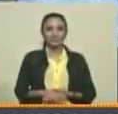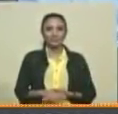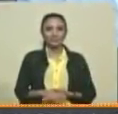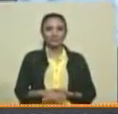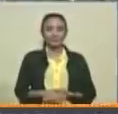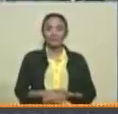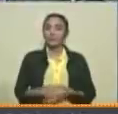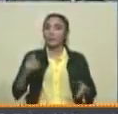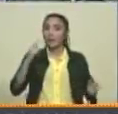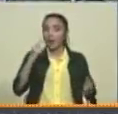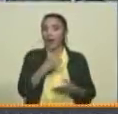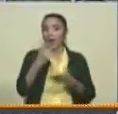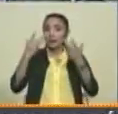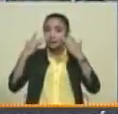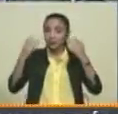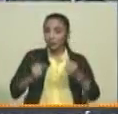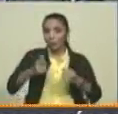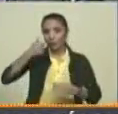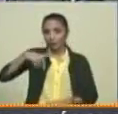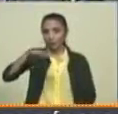Estamos hablando de la seguridad, ¿verdad?